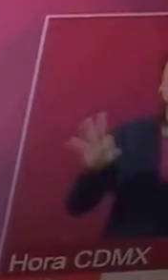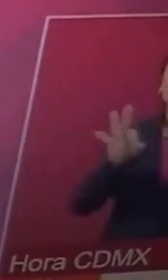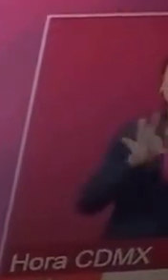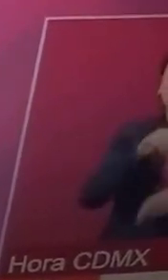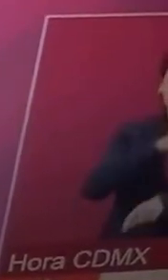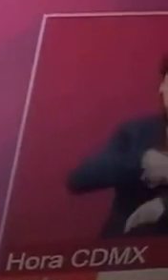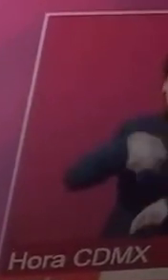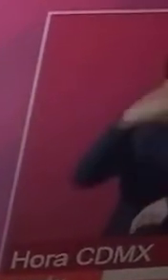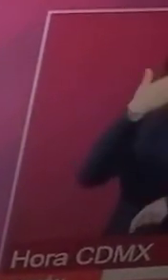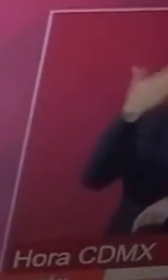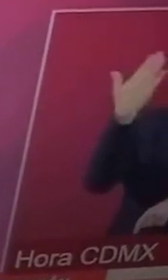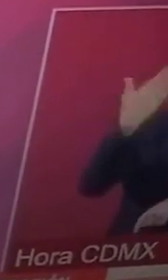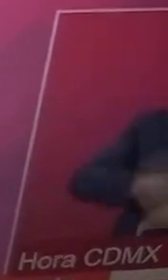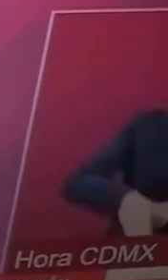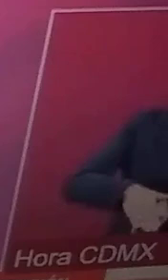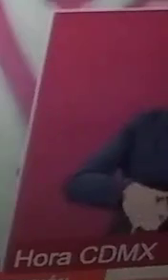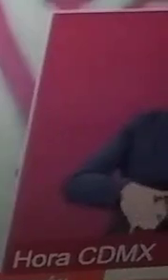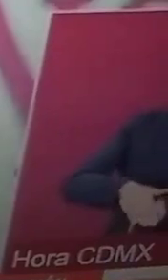los ferrocarriles que se